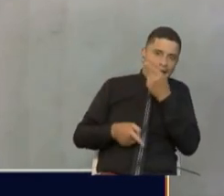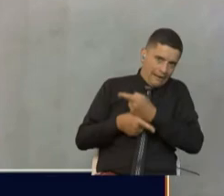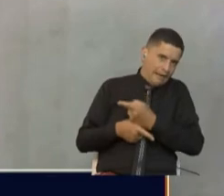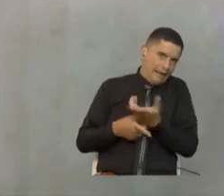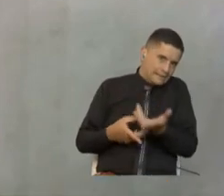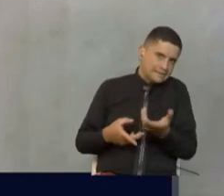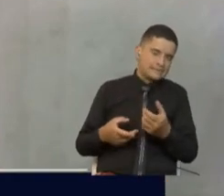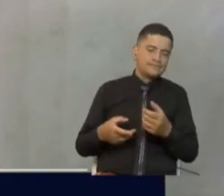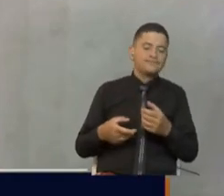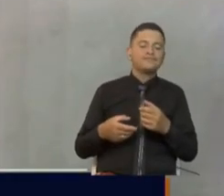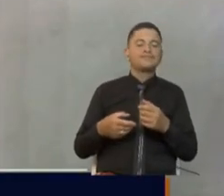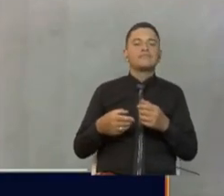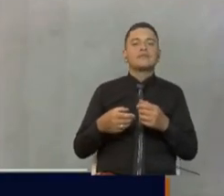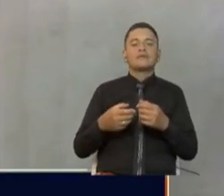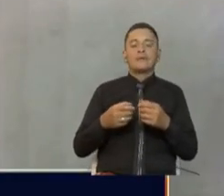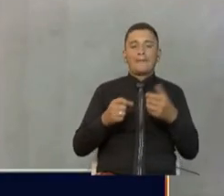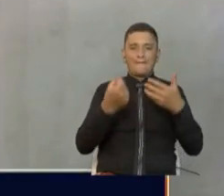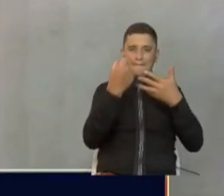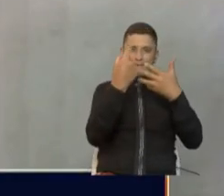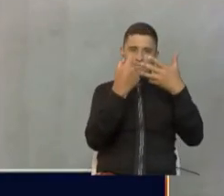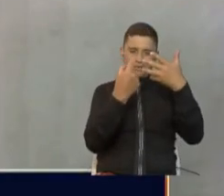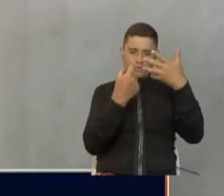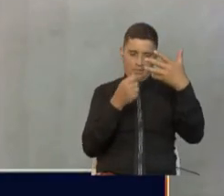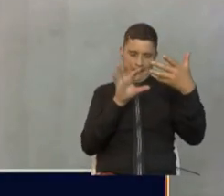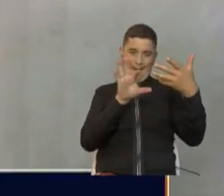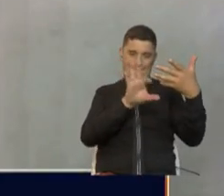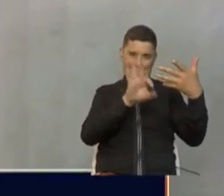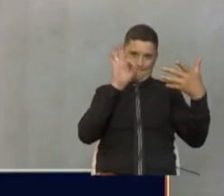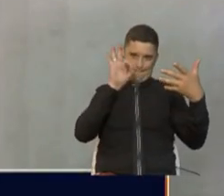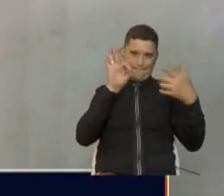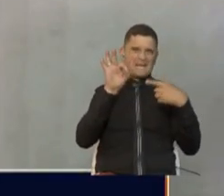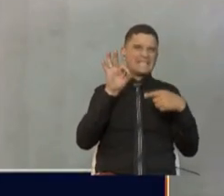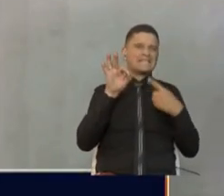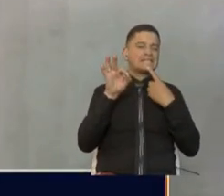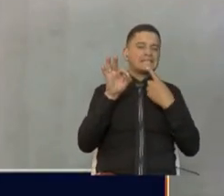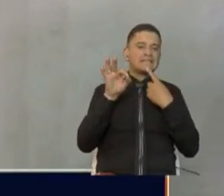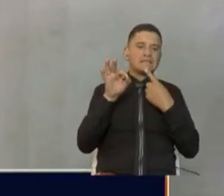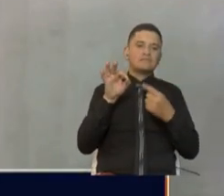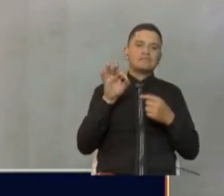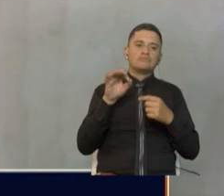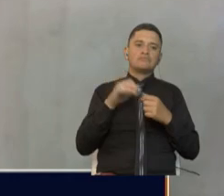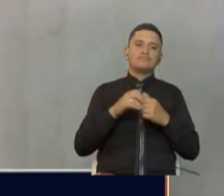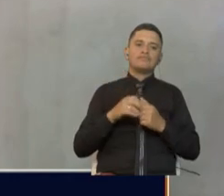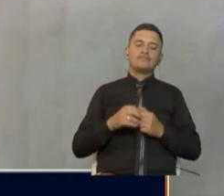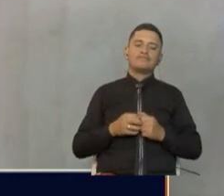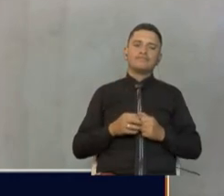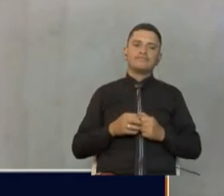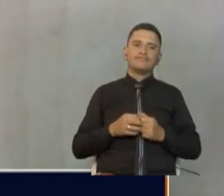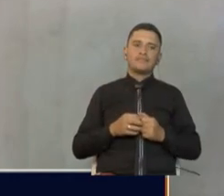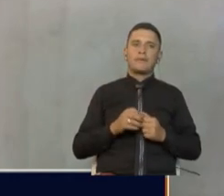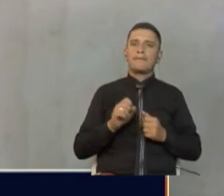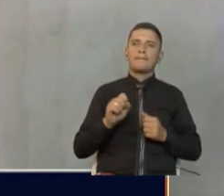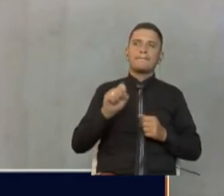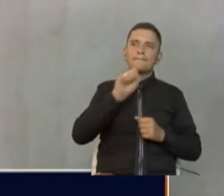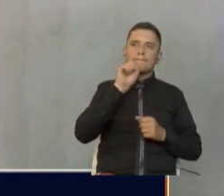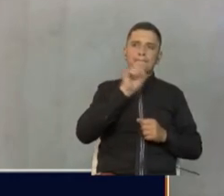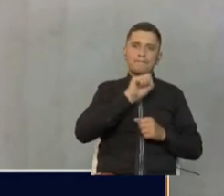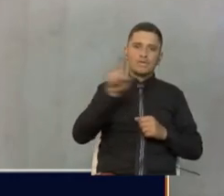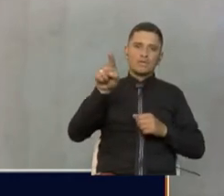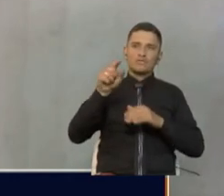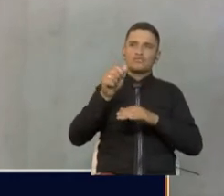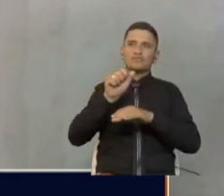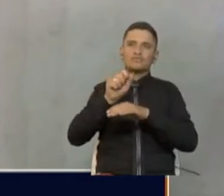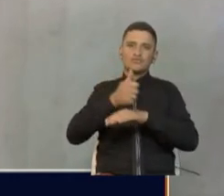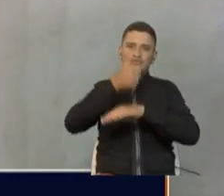una pregunta que apareció en el cuestionario donde se le interroga al